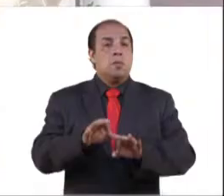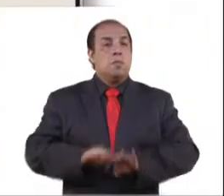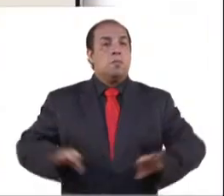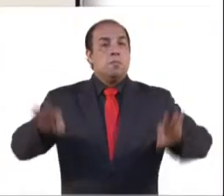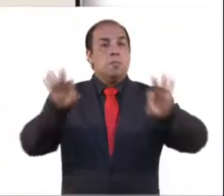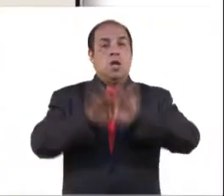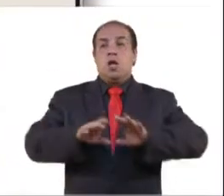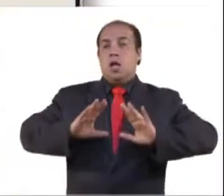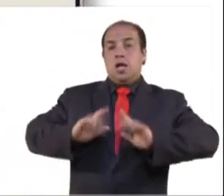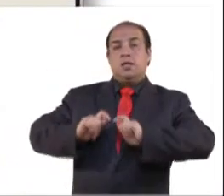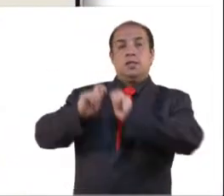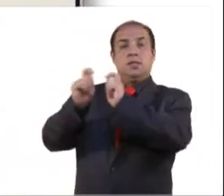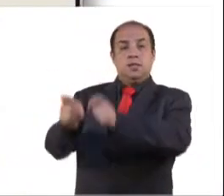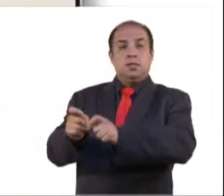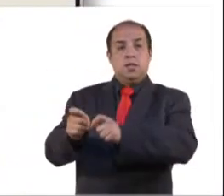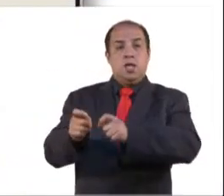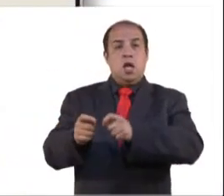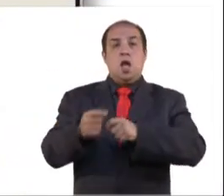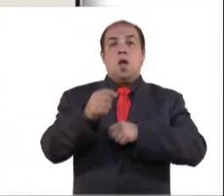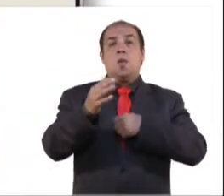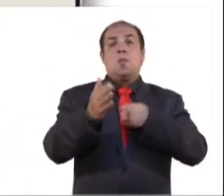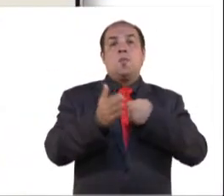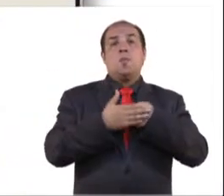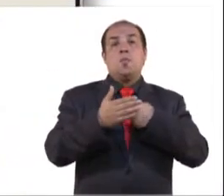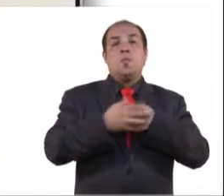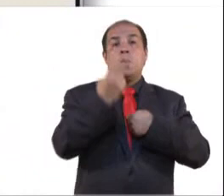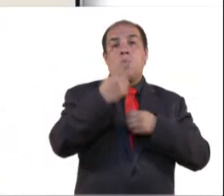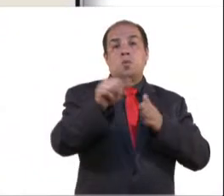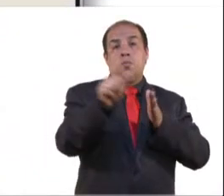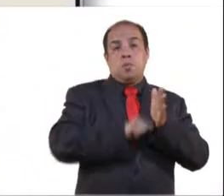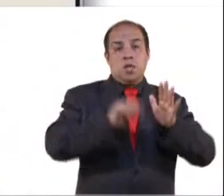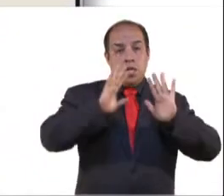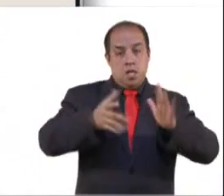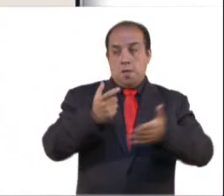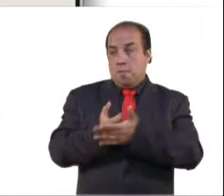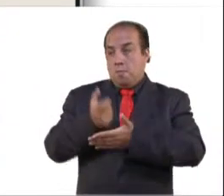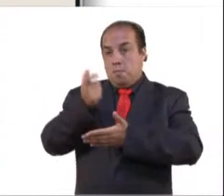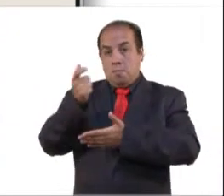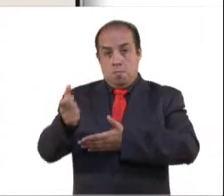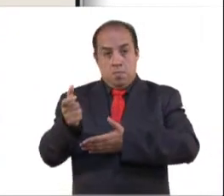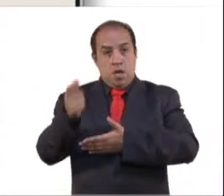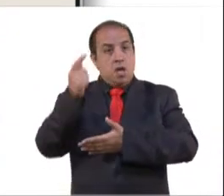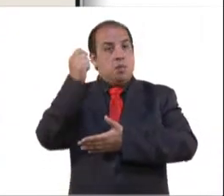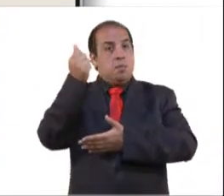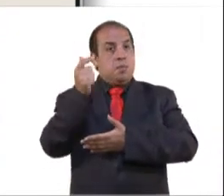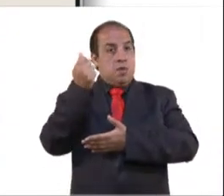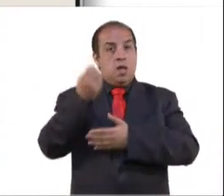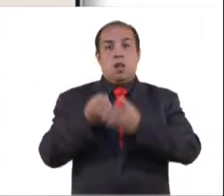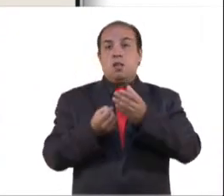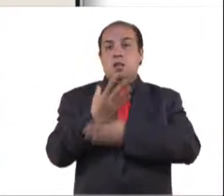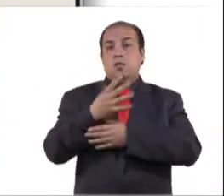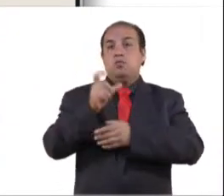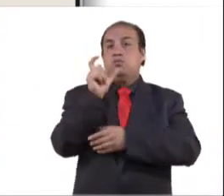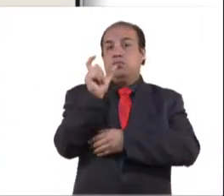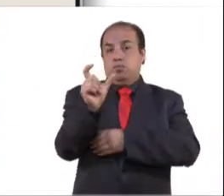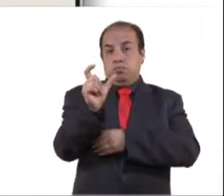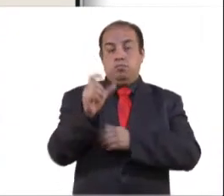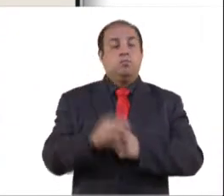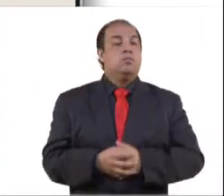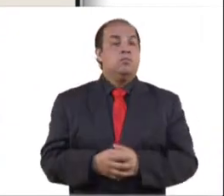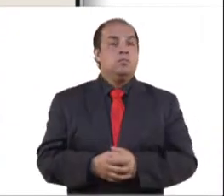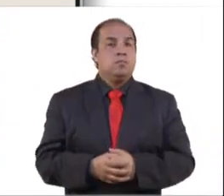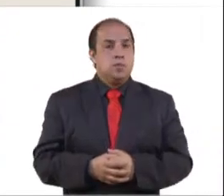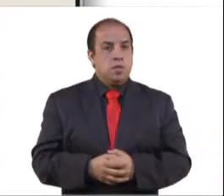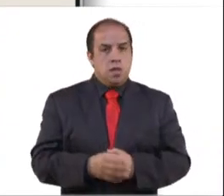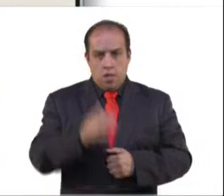entreguemos, en el siguiente bimestre es que ya va a cobrar, ya va a recibir su pensión en esta nueva tarjeta. Para que